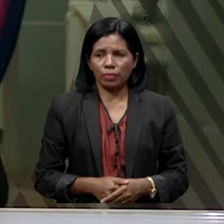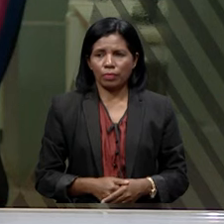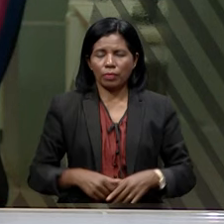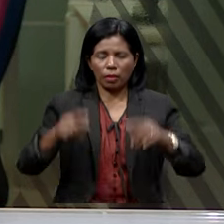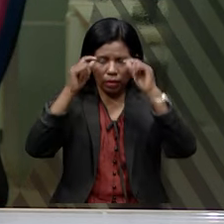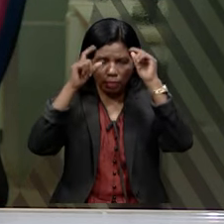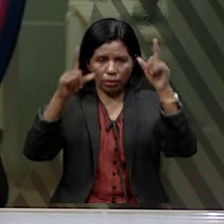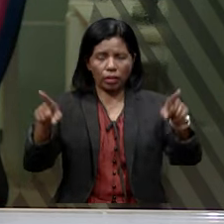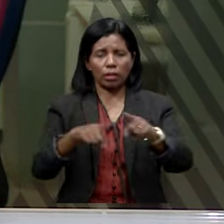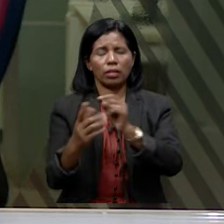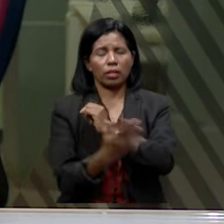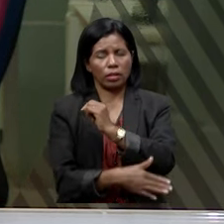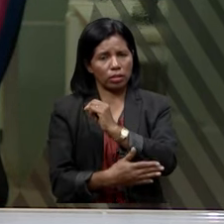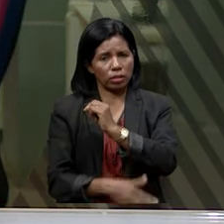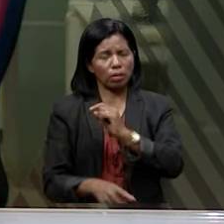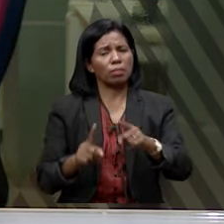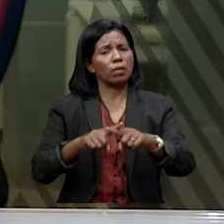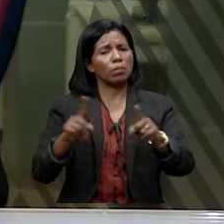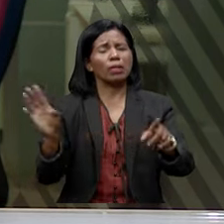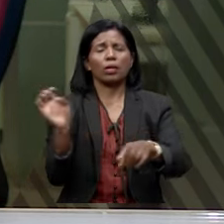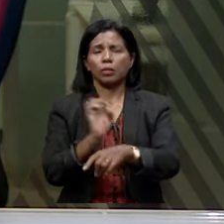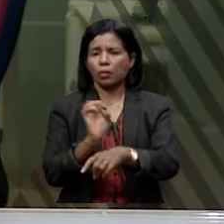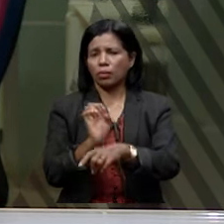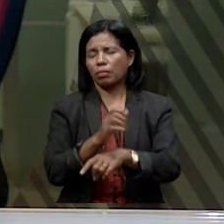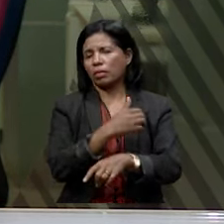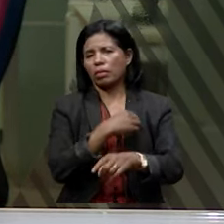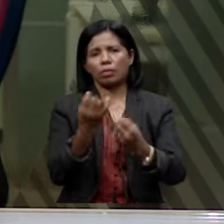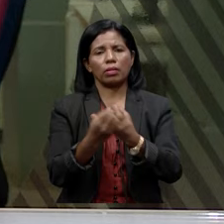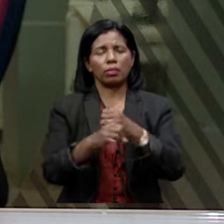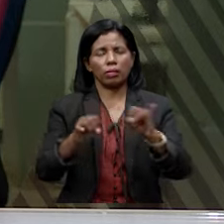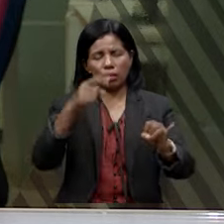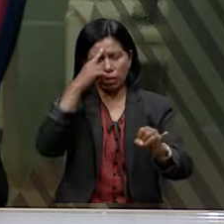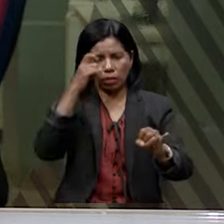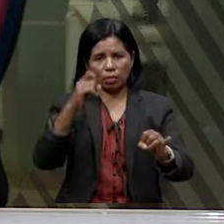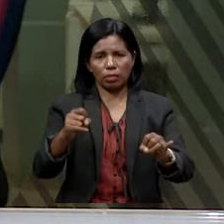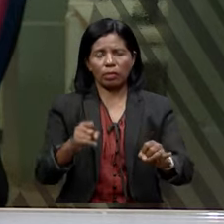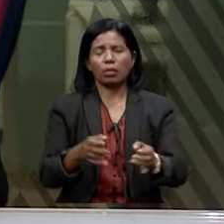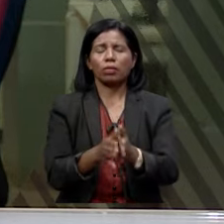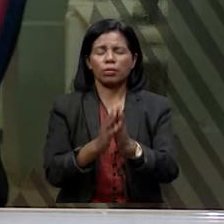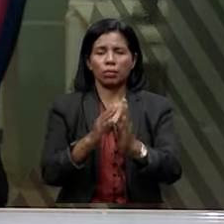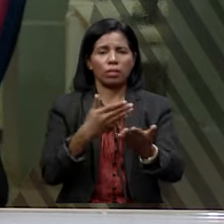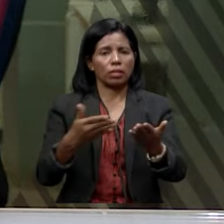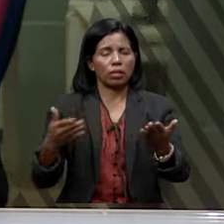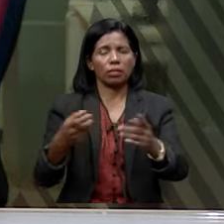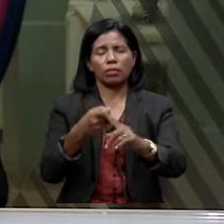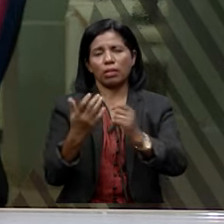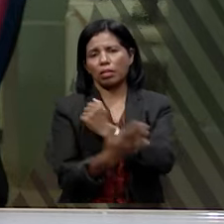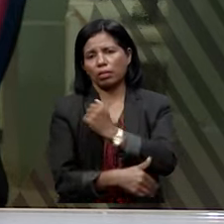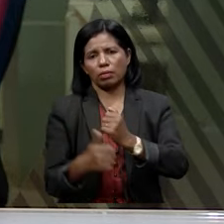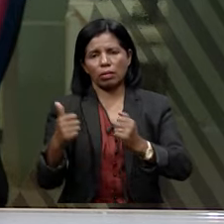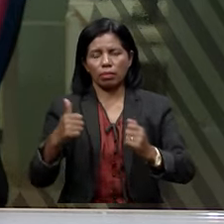Timor-Leste está en una situación soberana, muy bien económicamente, si da ukunan, también se depende de producto e importación.